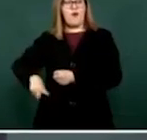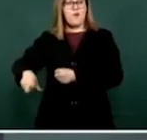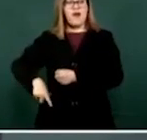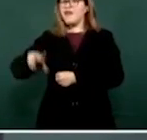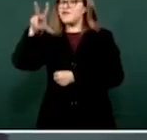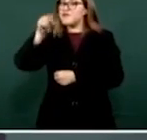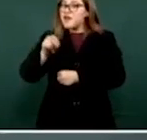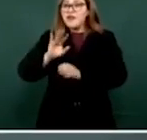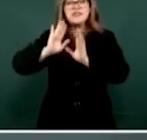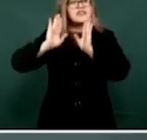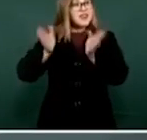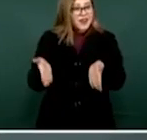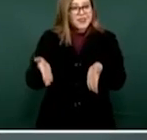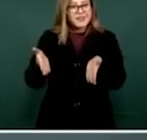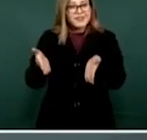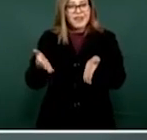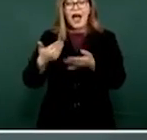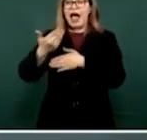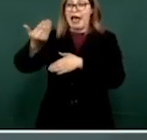como lo tenían.